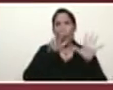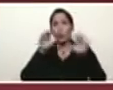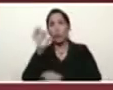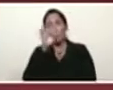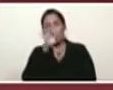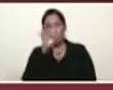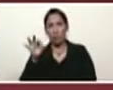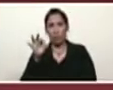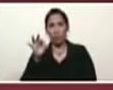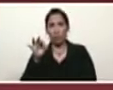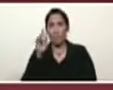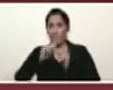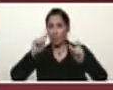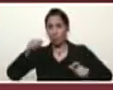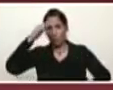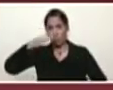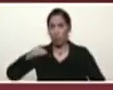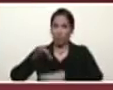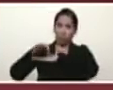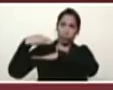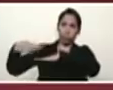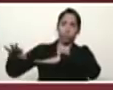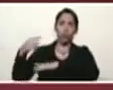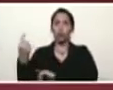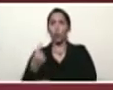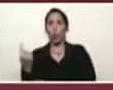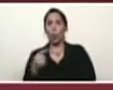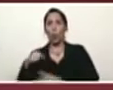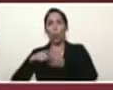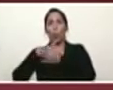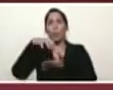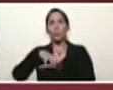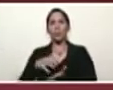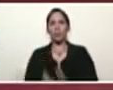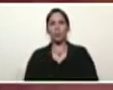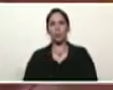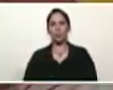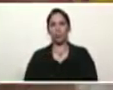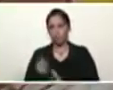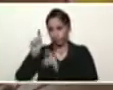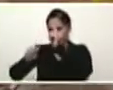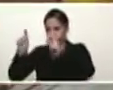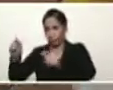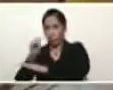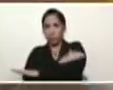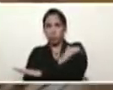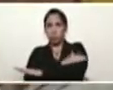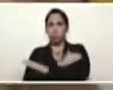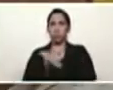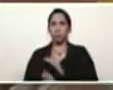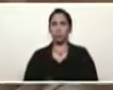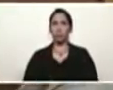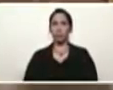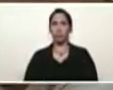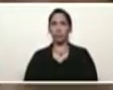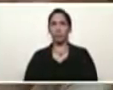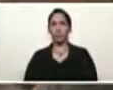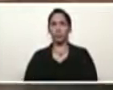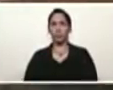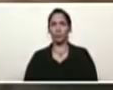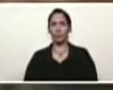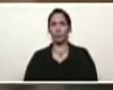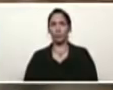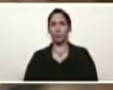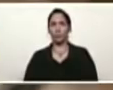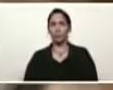de tropa se fueron y dejaron solo a los golpistas. Le imprimieron un izquierdazo